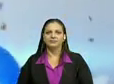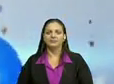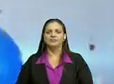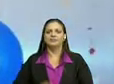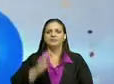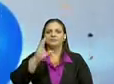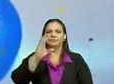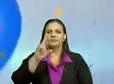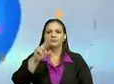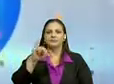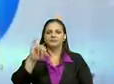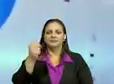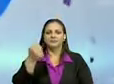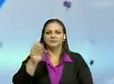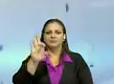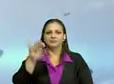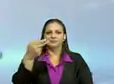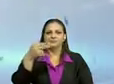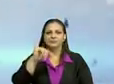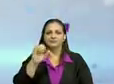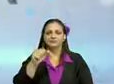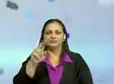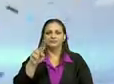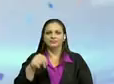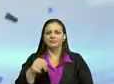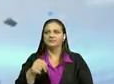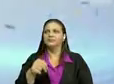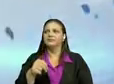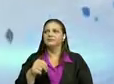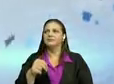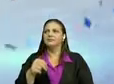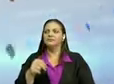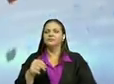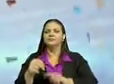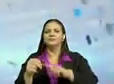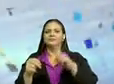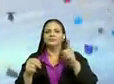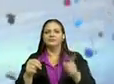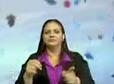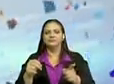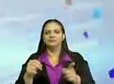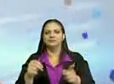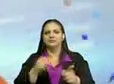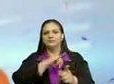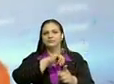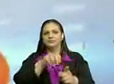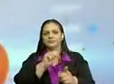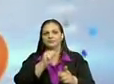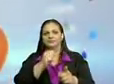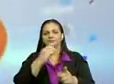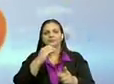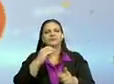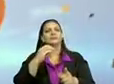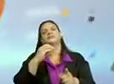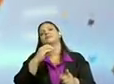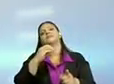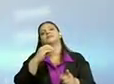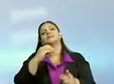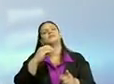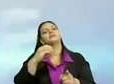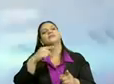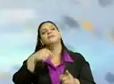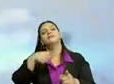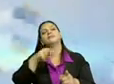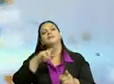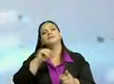Cristian Lucas y Jacqueline Ruiz. Cristian Lucas y Jacqueline Ruiz. ¡Felicidades, están Jacqueline! Están cumpliendo años